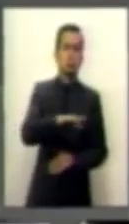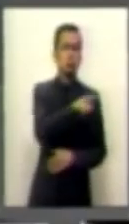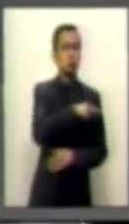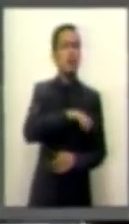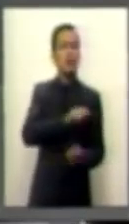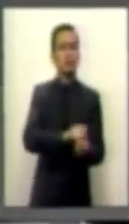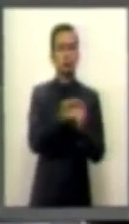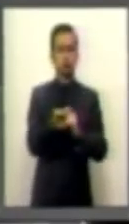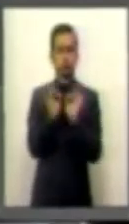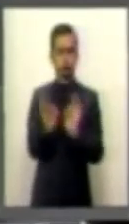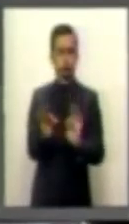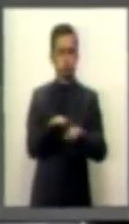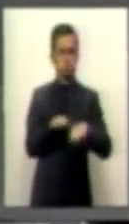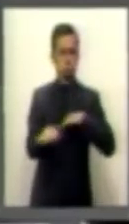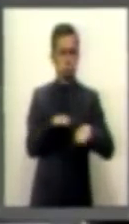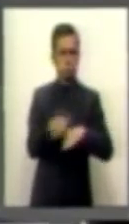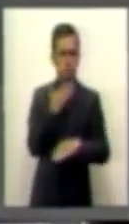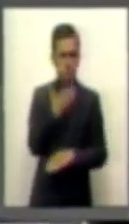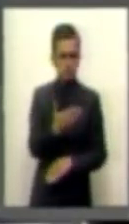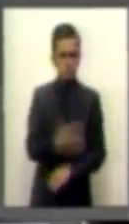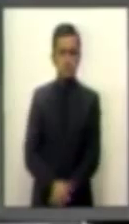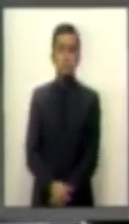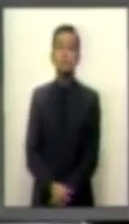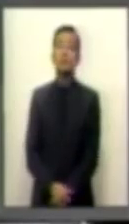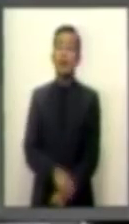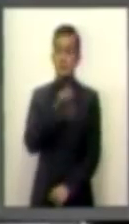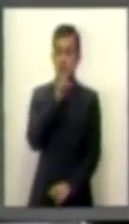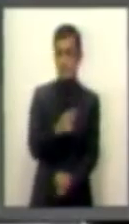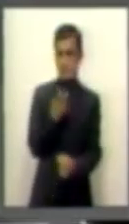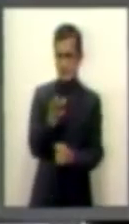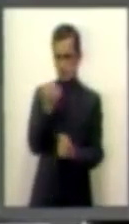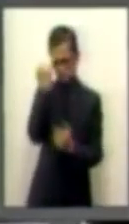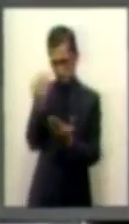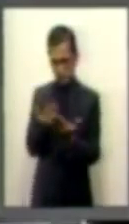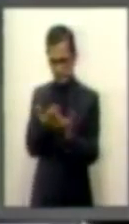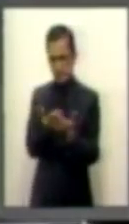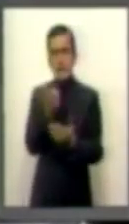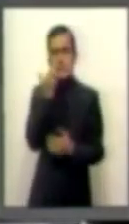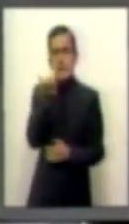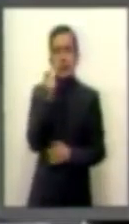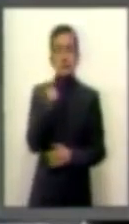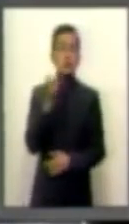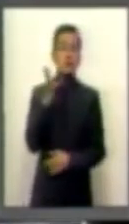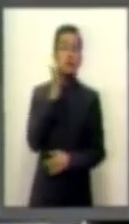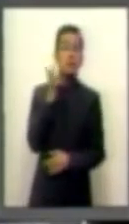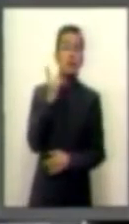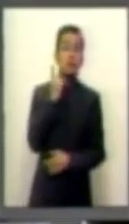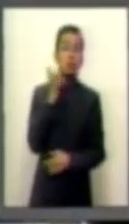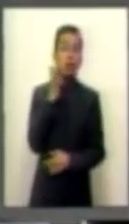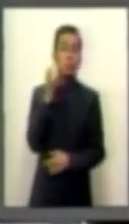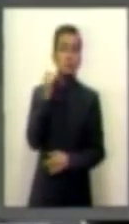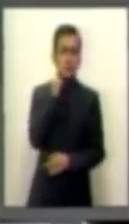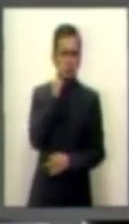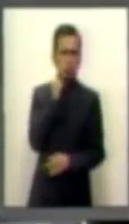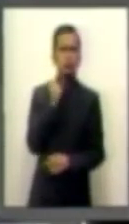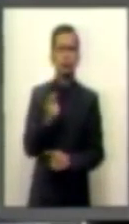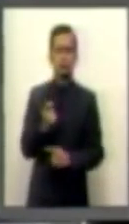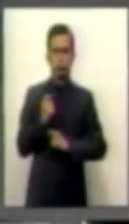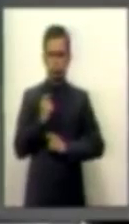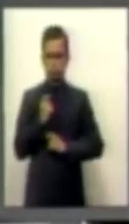por otro lado con esta iniciativa también se propone que el congreso de la unión tenga la facultad de expedir